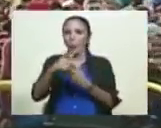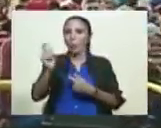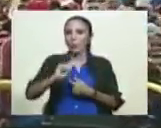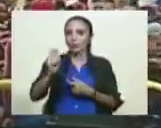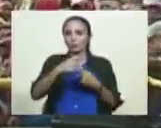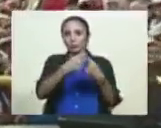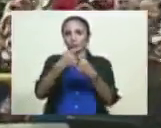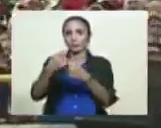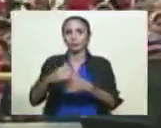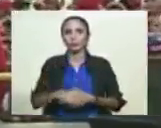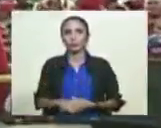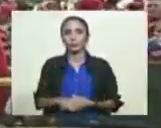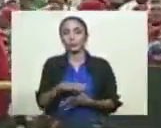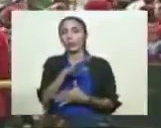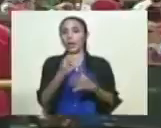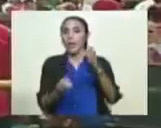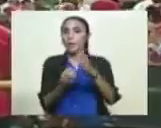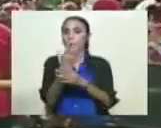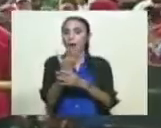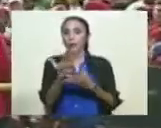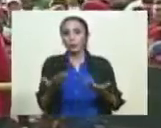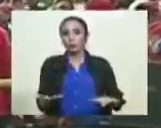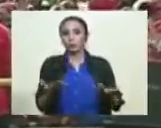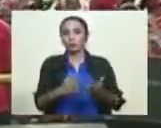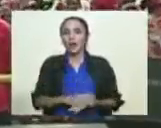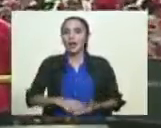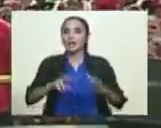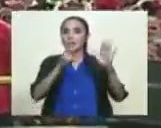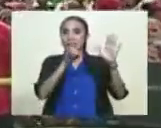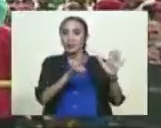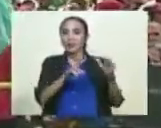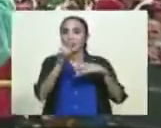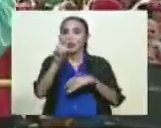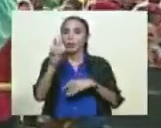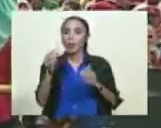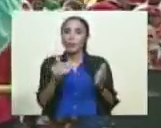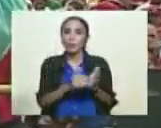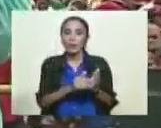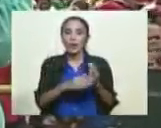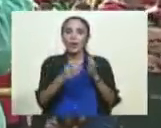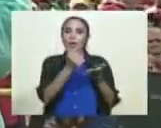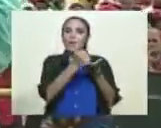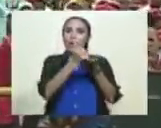Y en el mes de mayo vamos a llegar a 72.000 hogares más